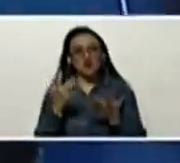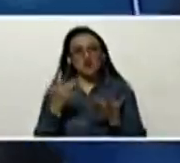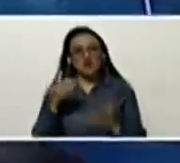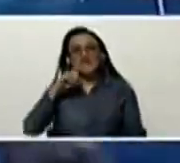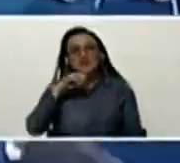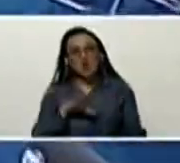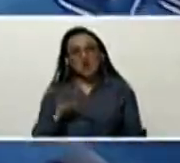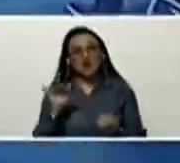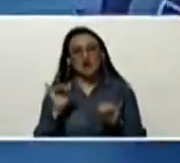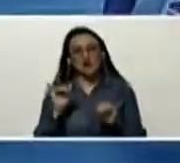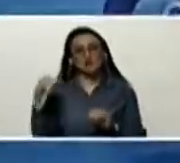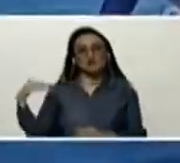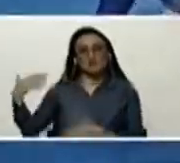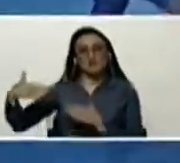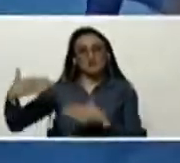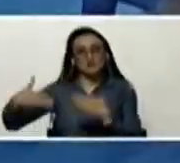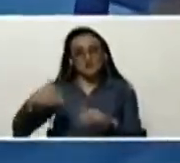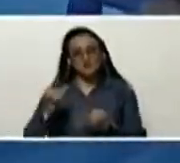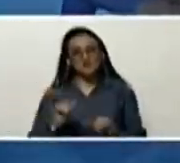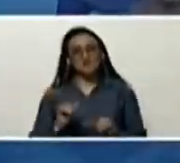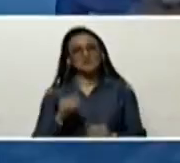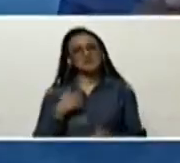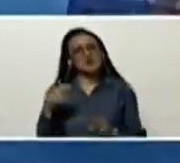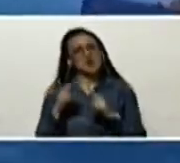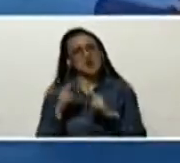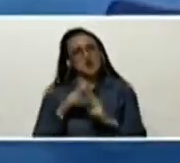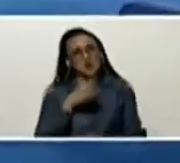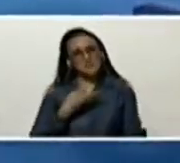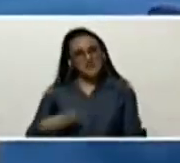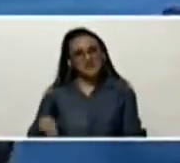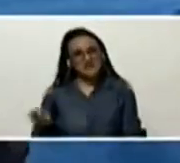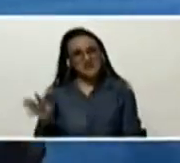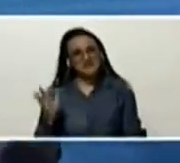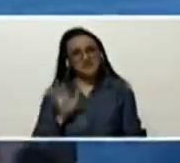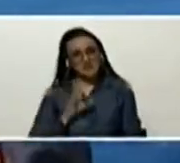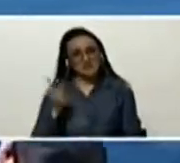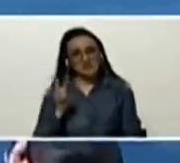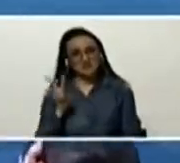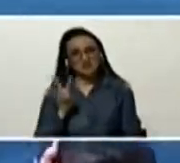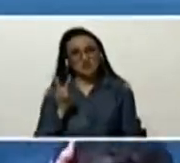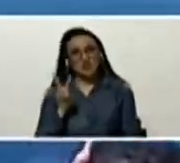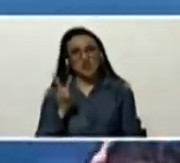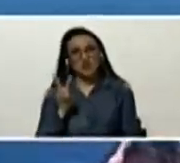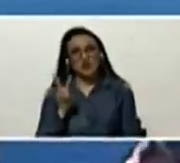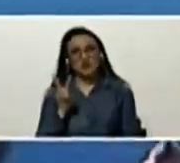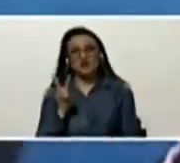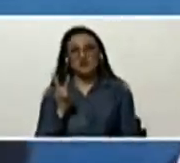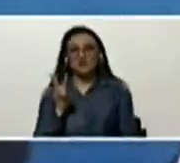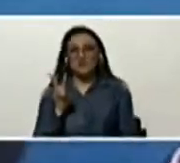recordar que yo conozco al presidente de la República, Nicolás Maduro, estando yo